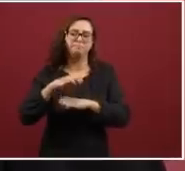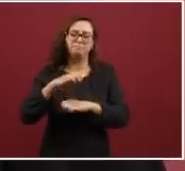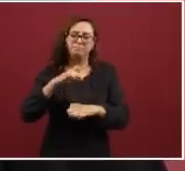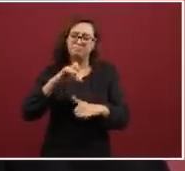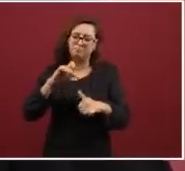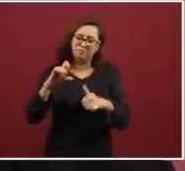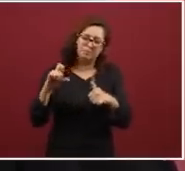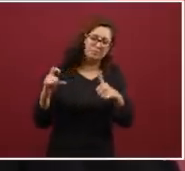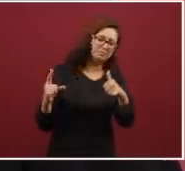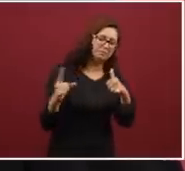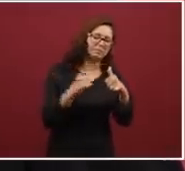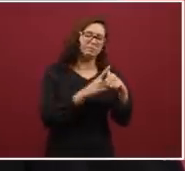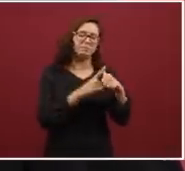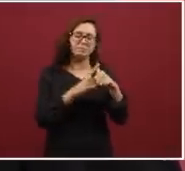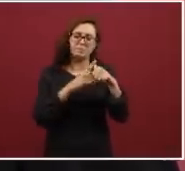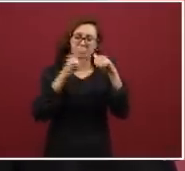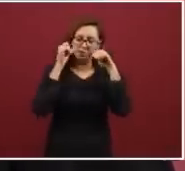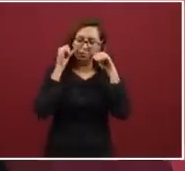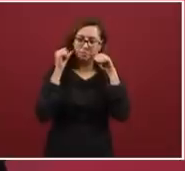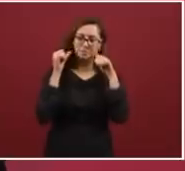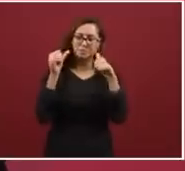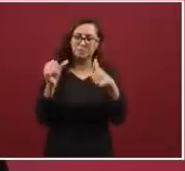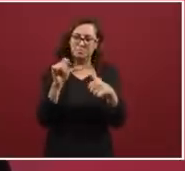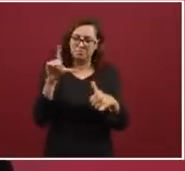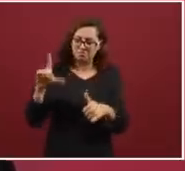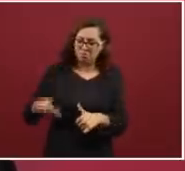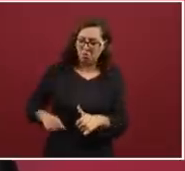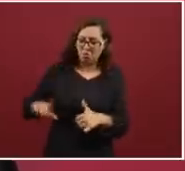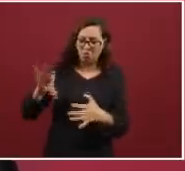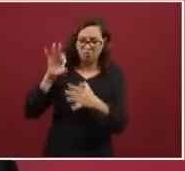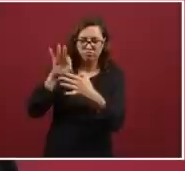prioritaria del Estado mexicano.